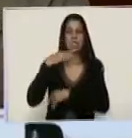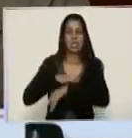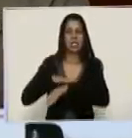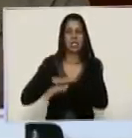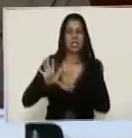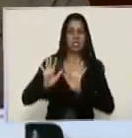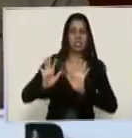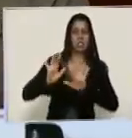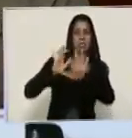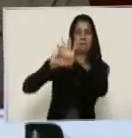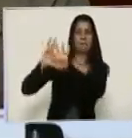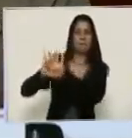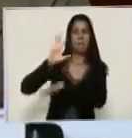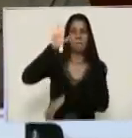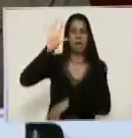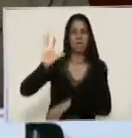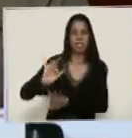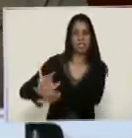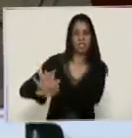en otros países.